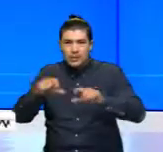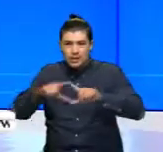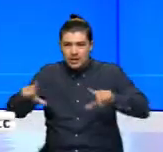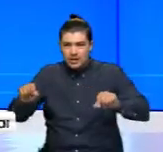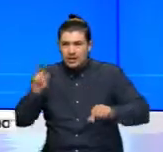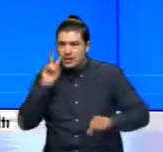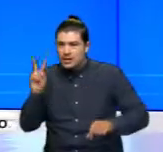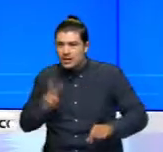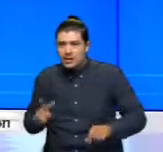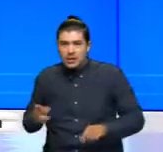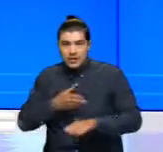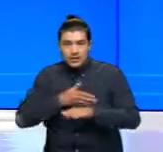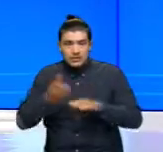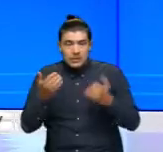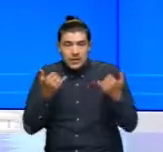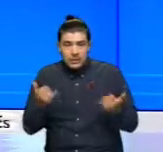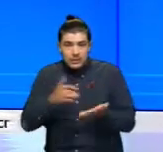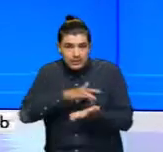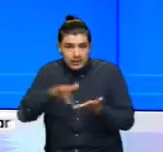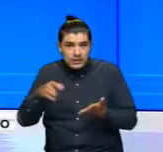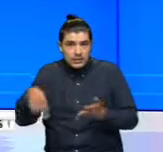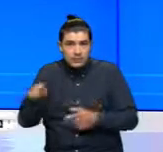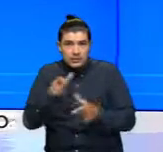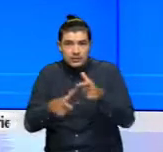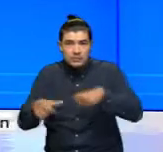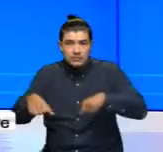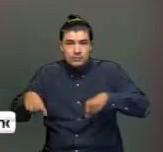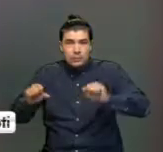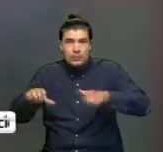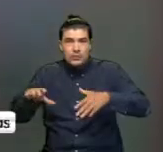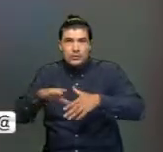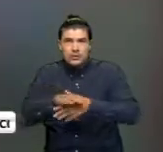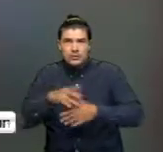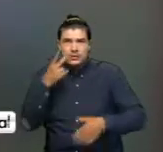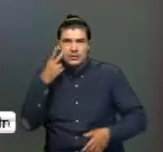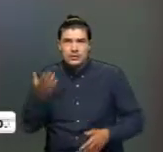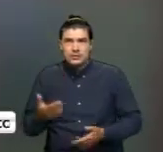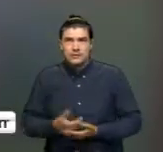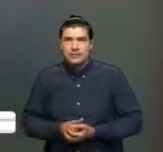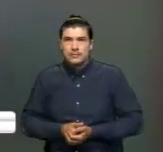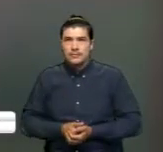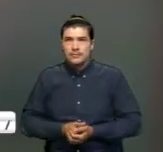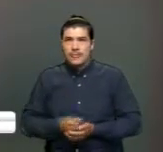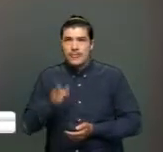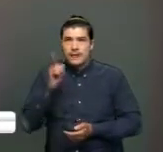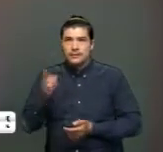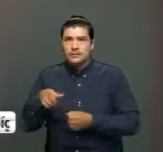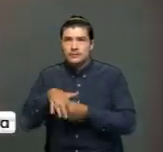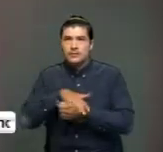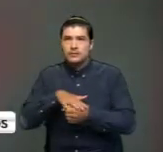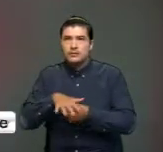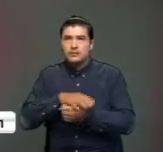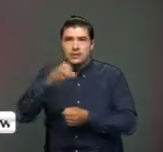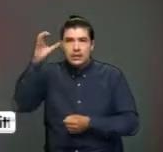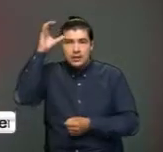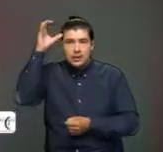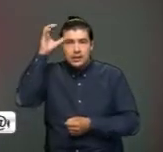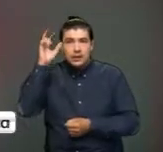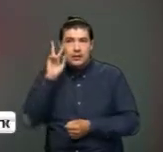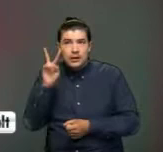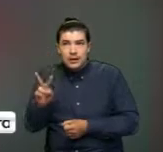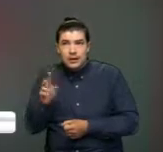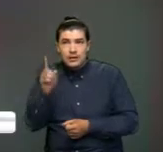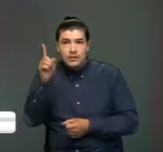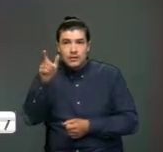venezolanas dispara las alarmas entre los motociclistas hecho que al parecer se presentó en cabecera el ya no se ve como una persona